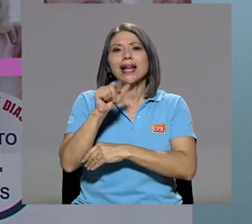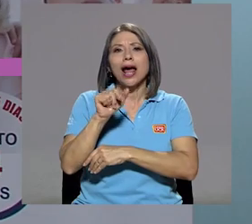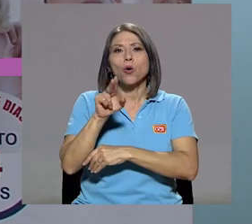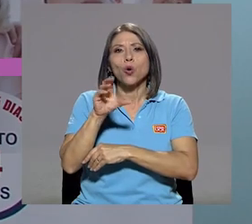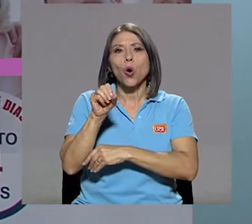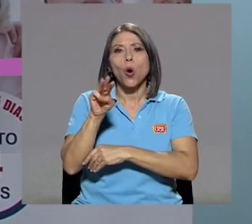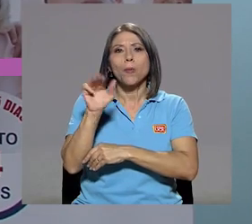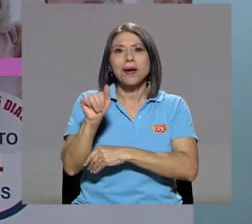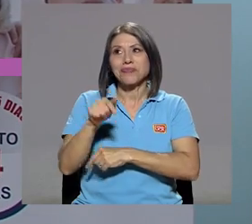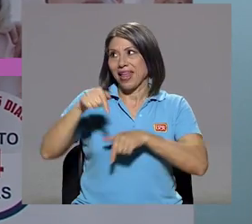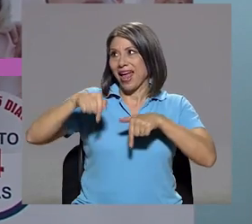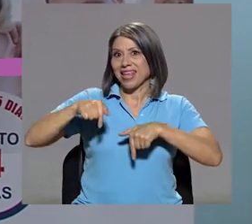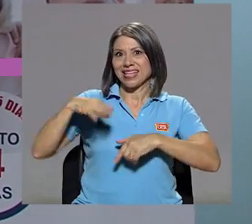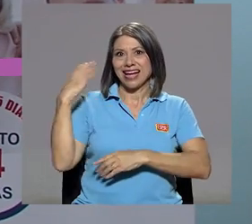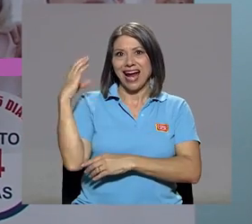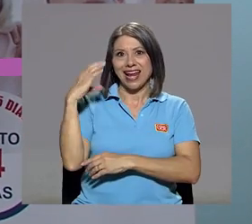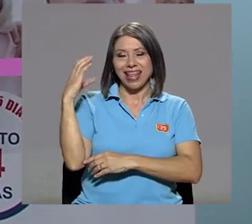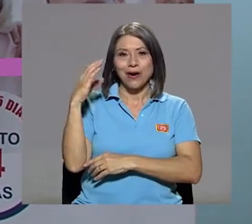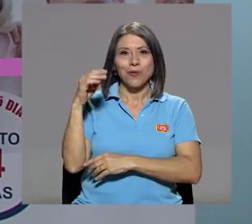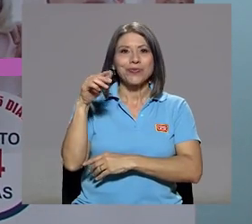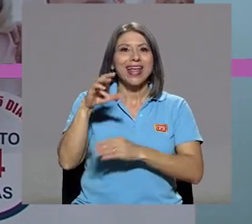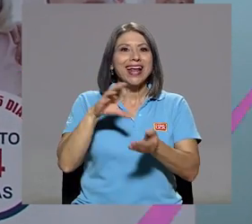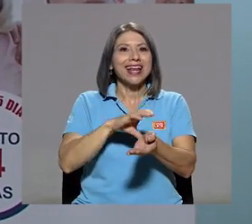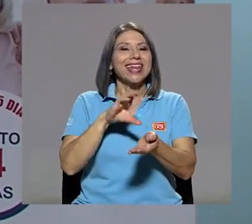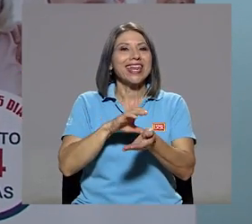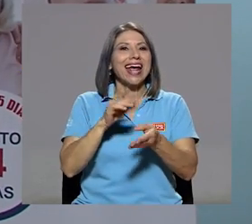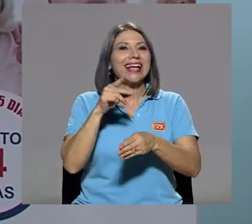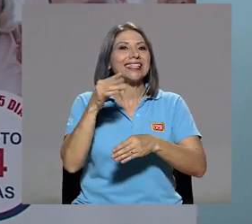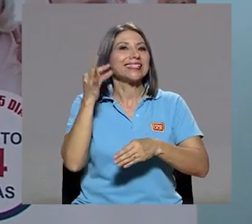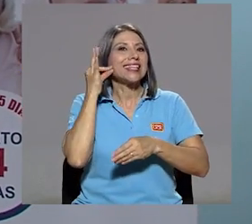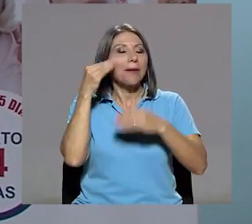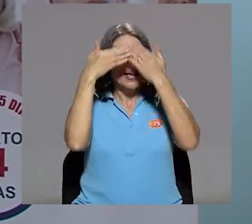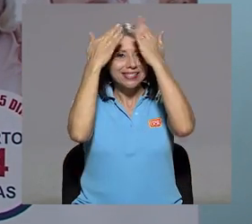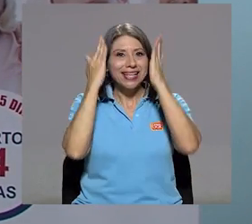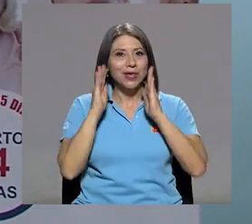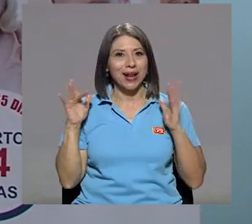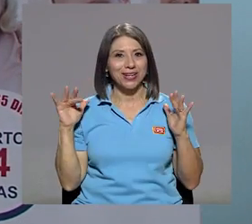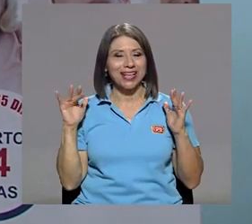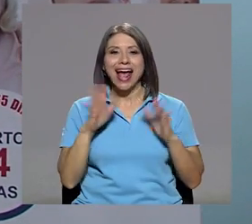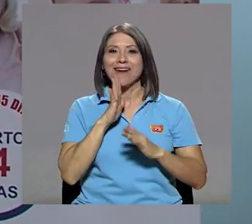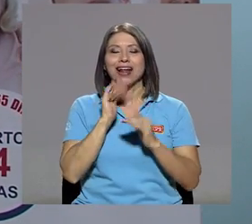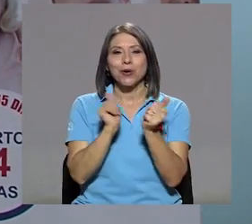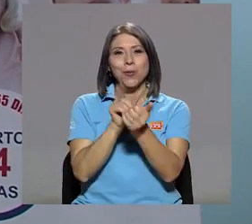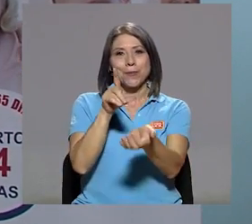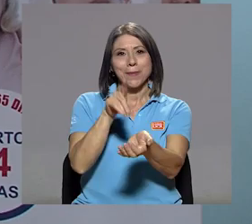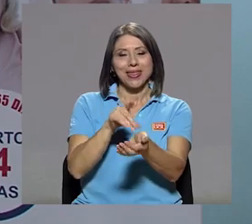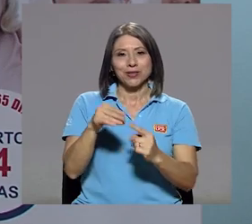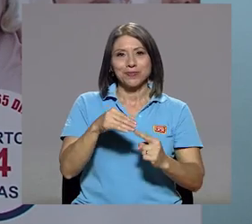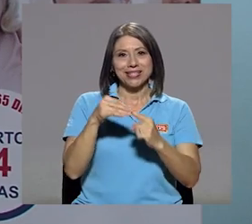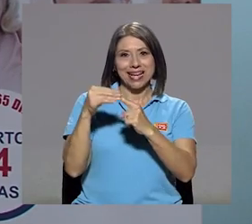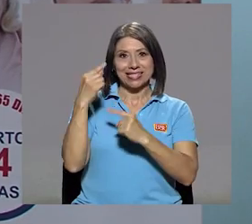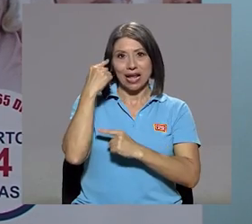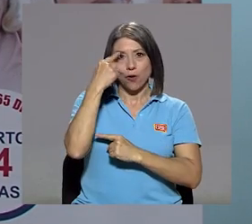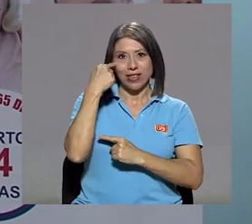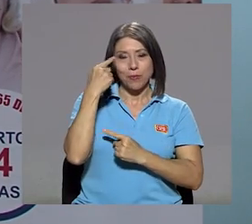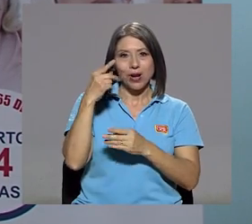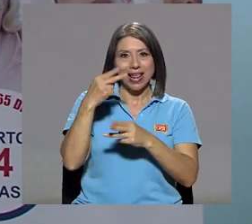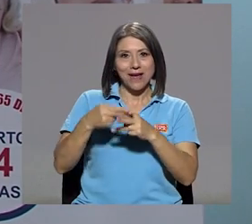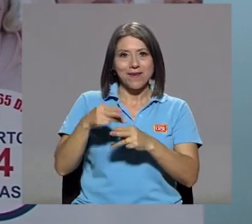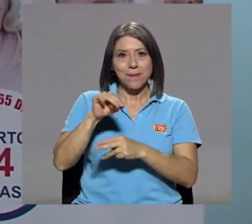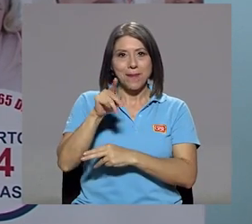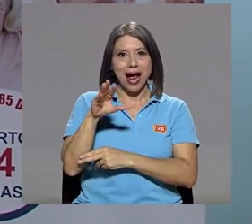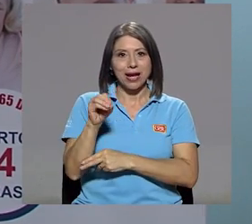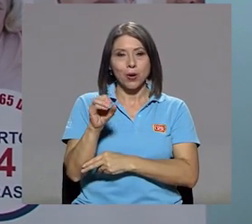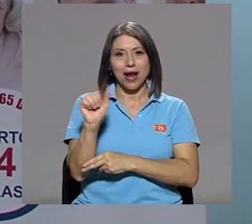glaucoma y nos encontramos en Cartago, en la clínica Señora de Los Ángeles. Vamos a conversar con el médico especialista en oftalmología,